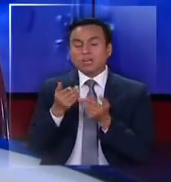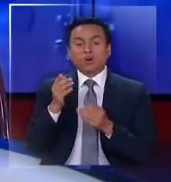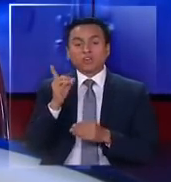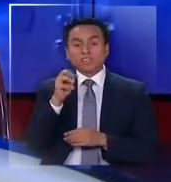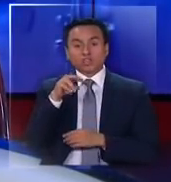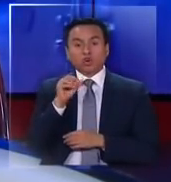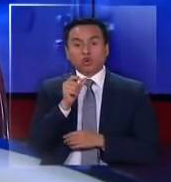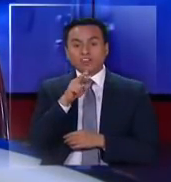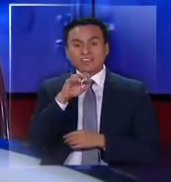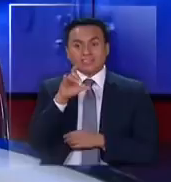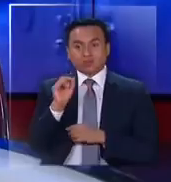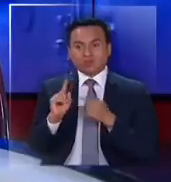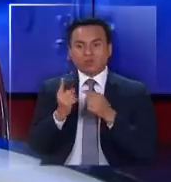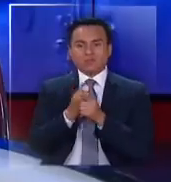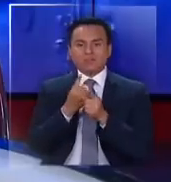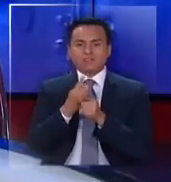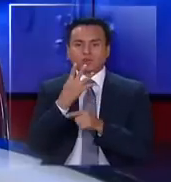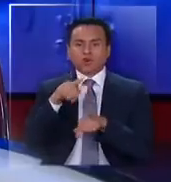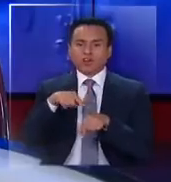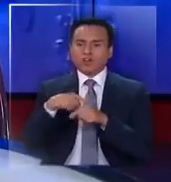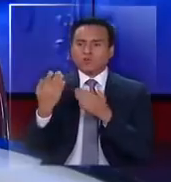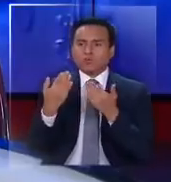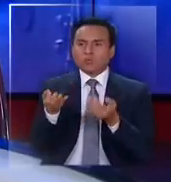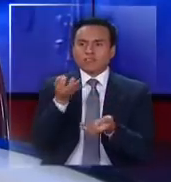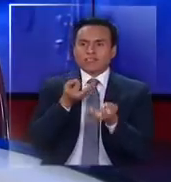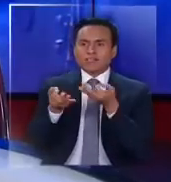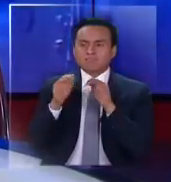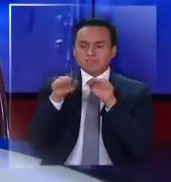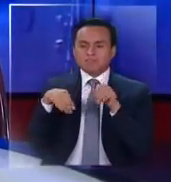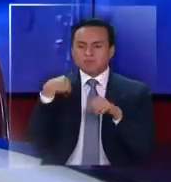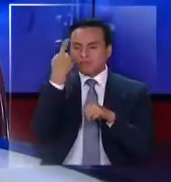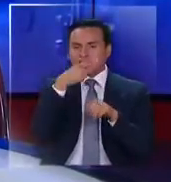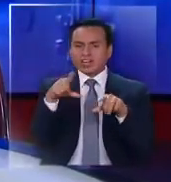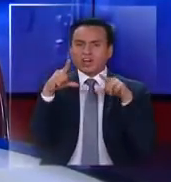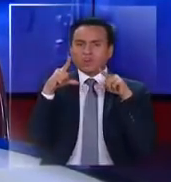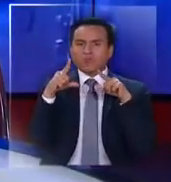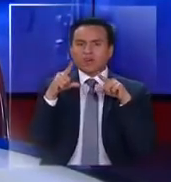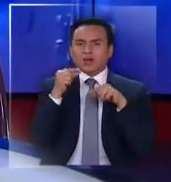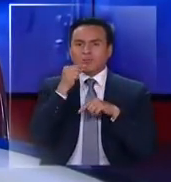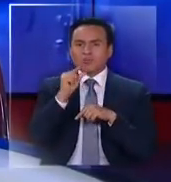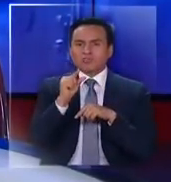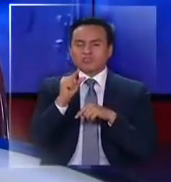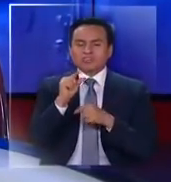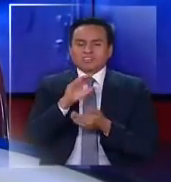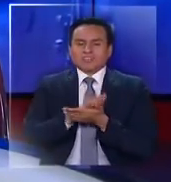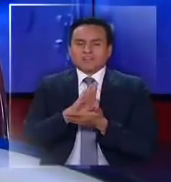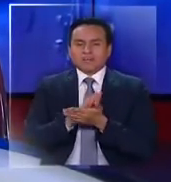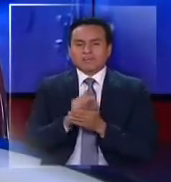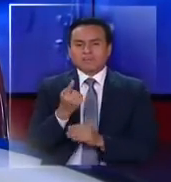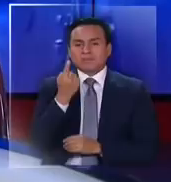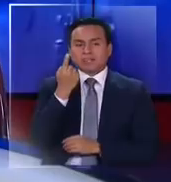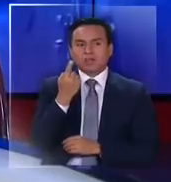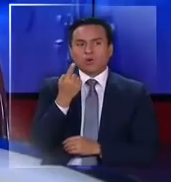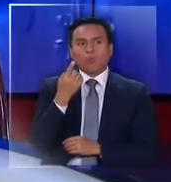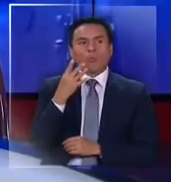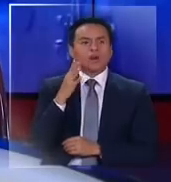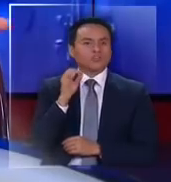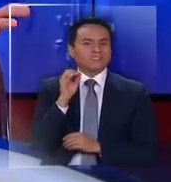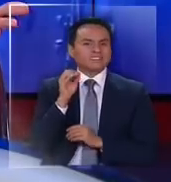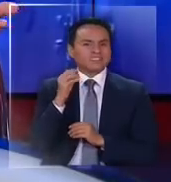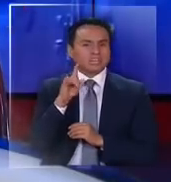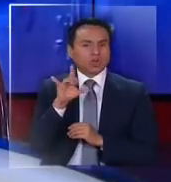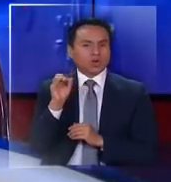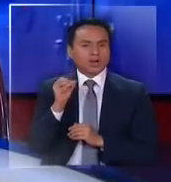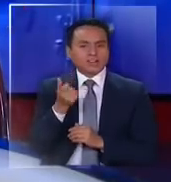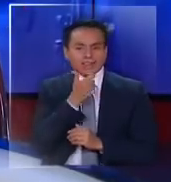Dino Gordillo conversa con 24 Horas y nos cuenta cómo se ve a sí mismo cuando está a punto de celebrar este primer cuarto de siglo